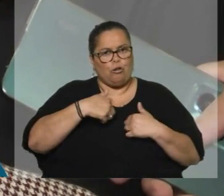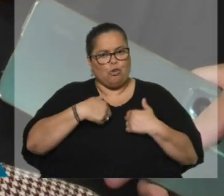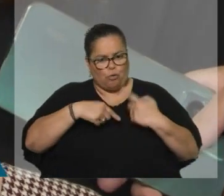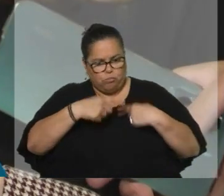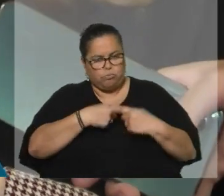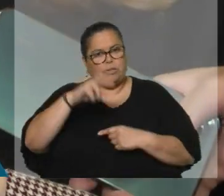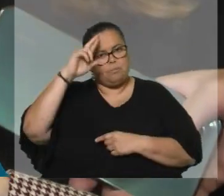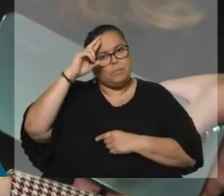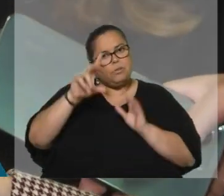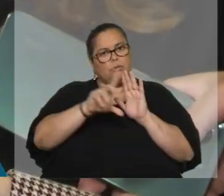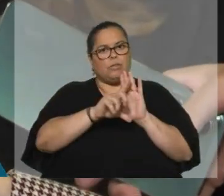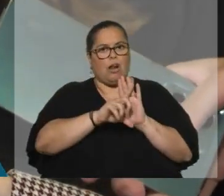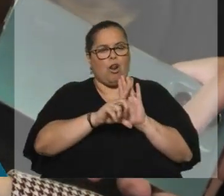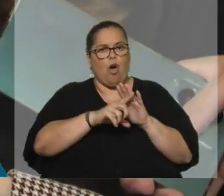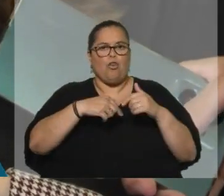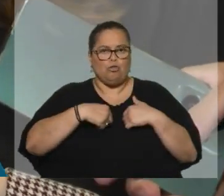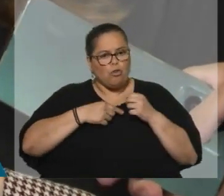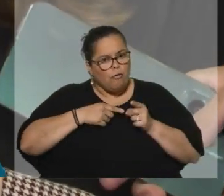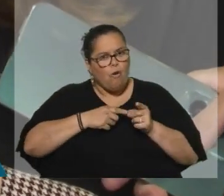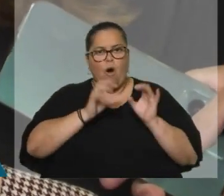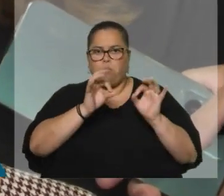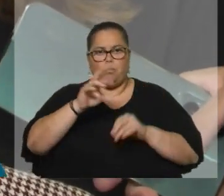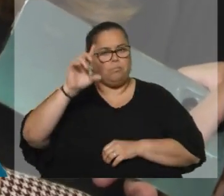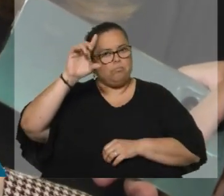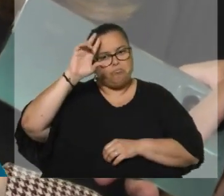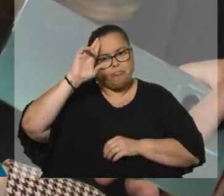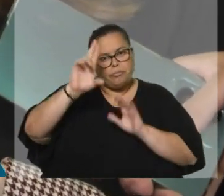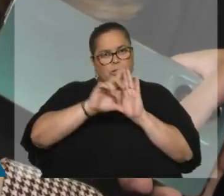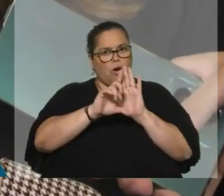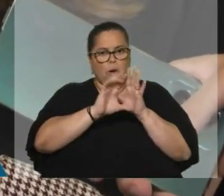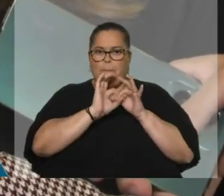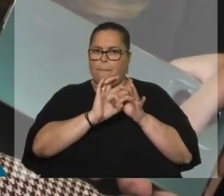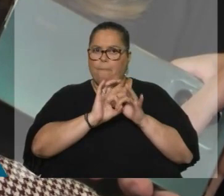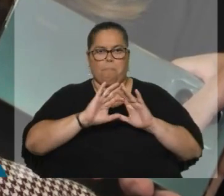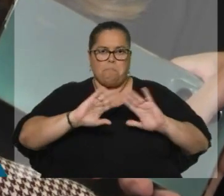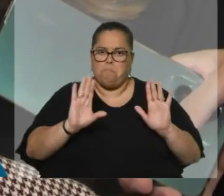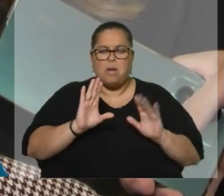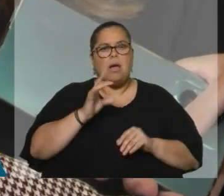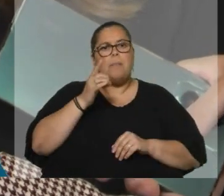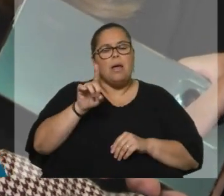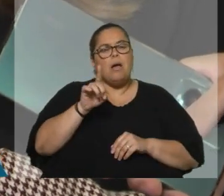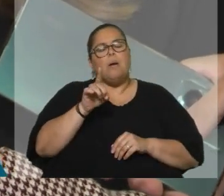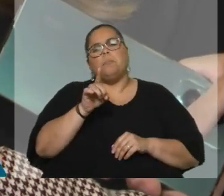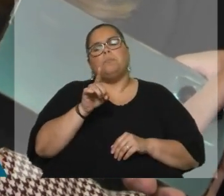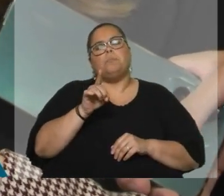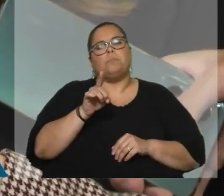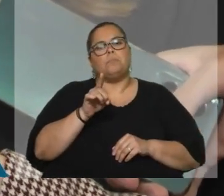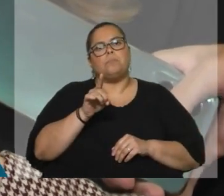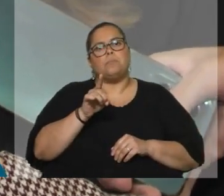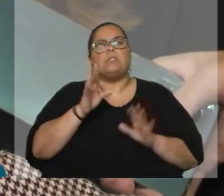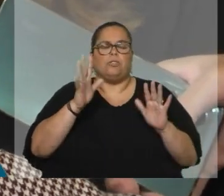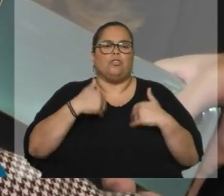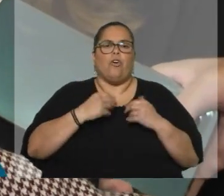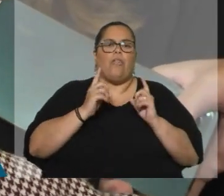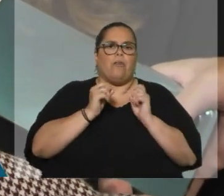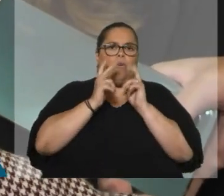Law and we Are following it very tightly um And I have to Say